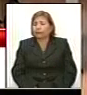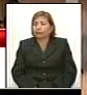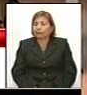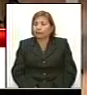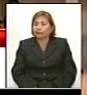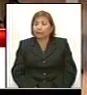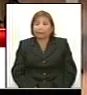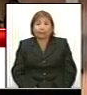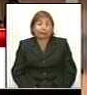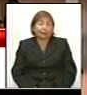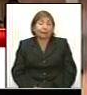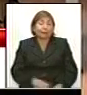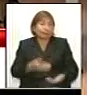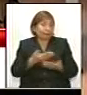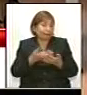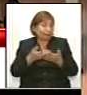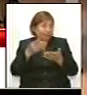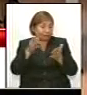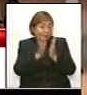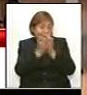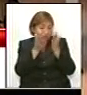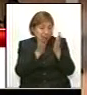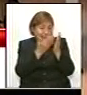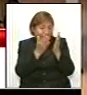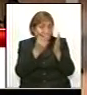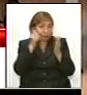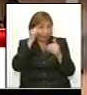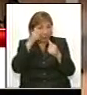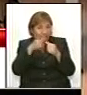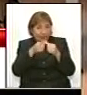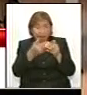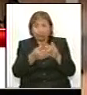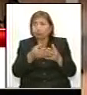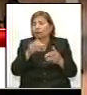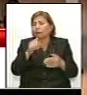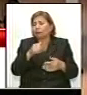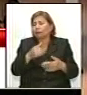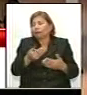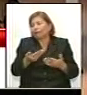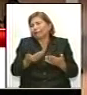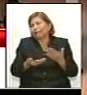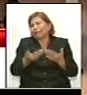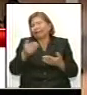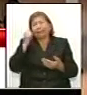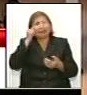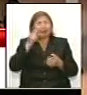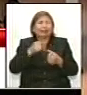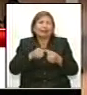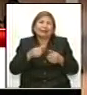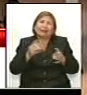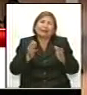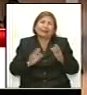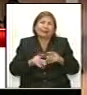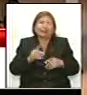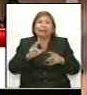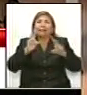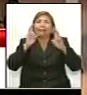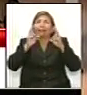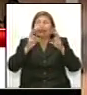¿Recuerda usted el contenido de ese libro? Las pautas de la vida fraterna, bueno, recuerdo el tema